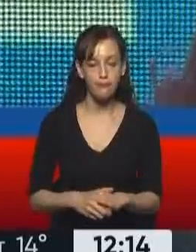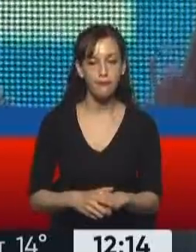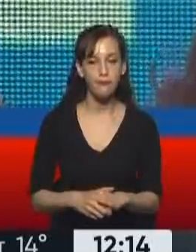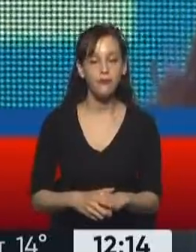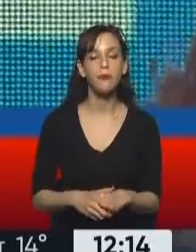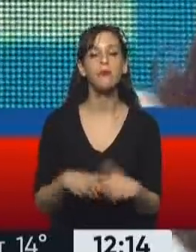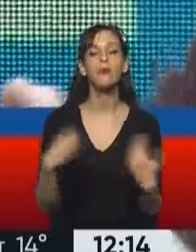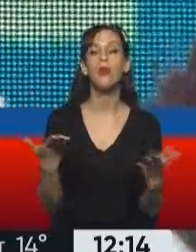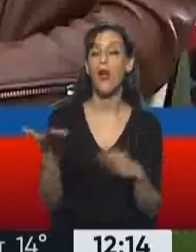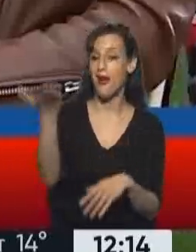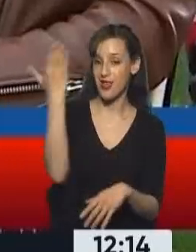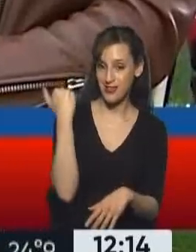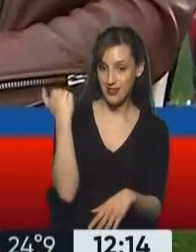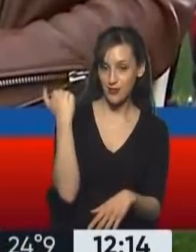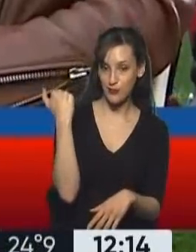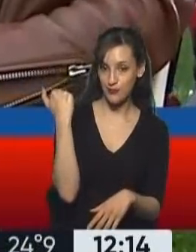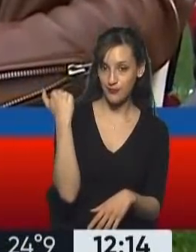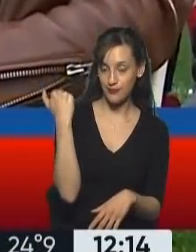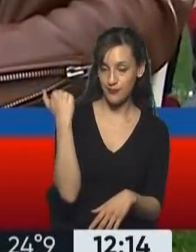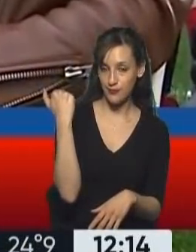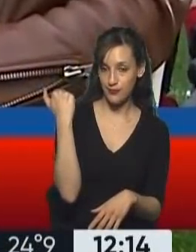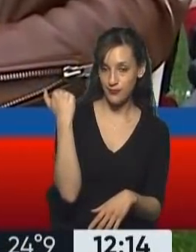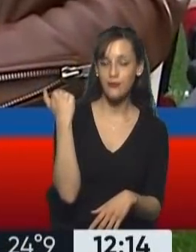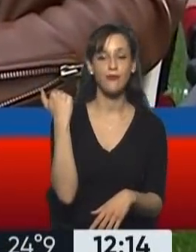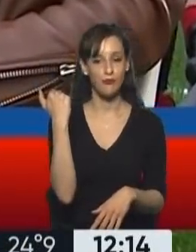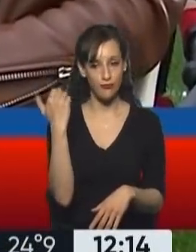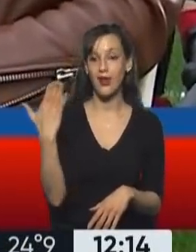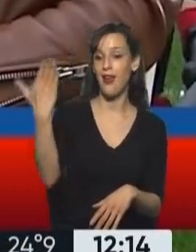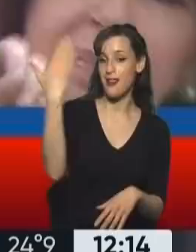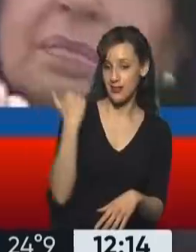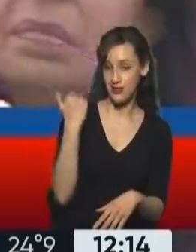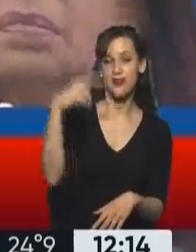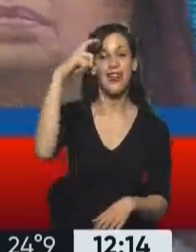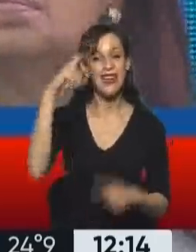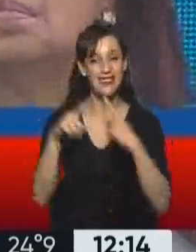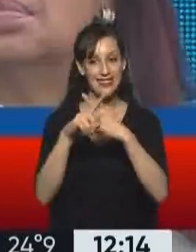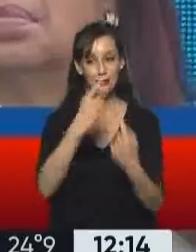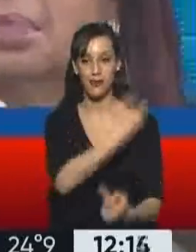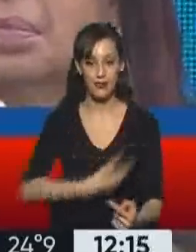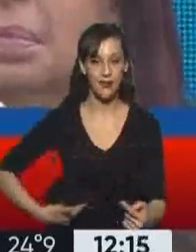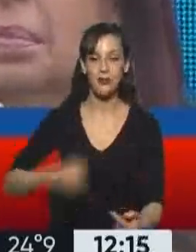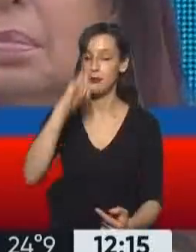Porque ayer nomás el expresidente Macri,